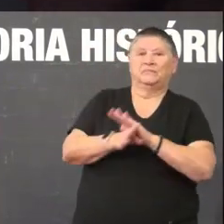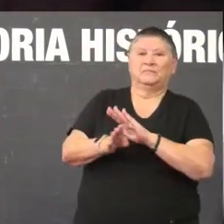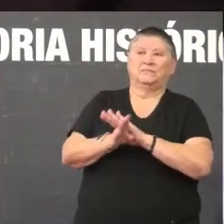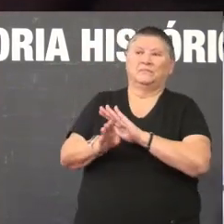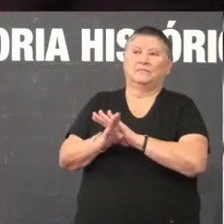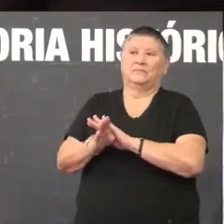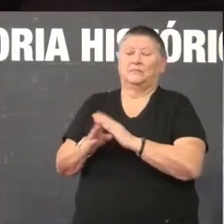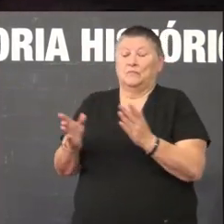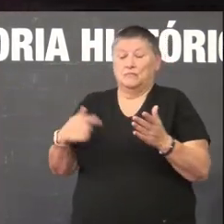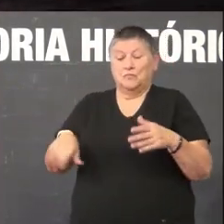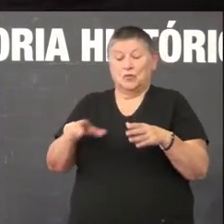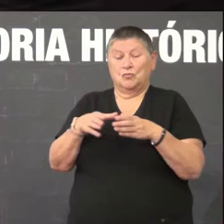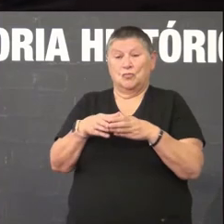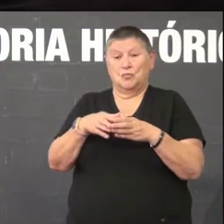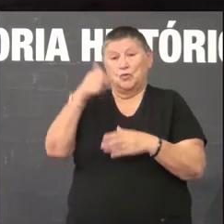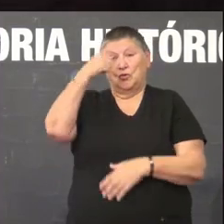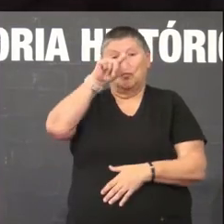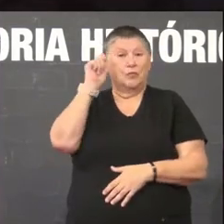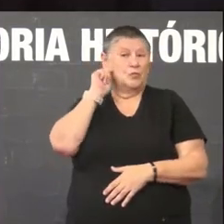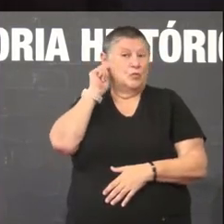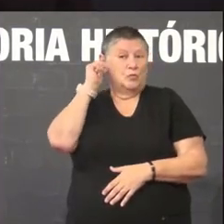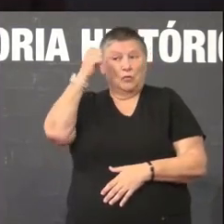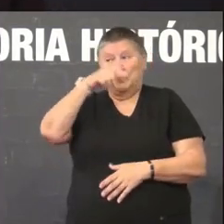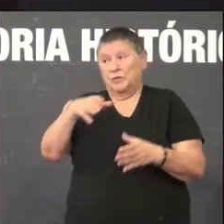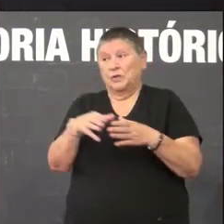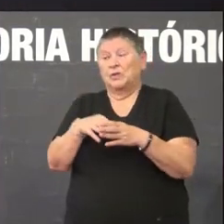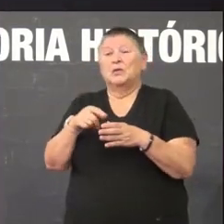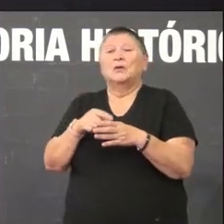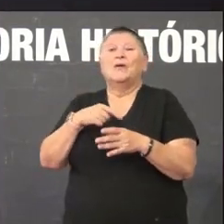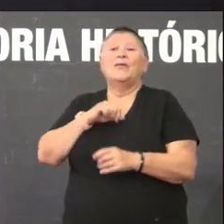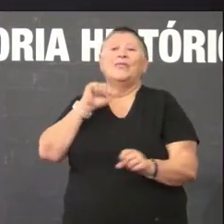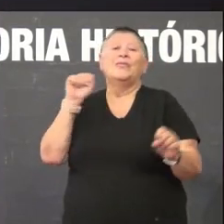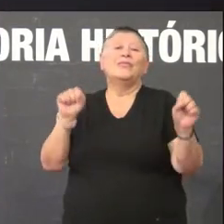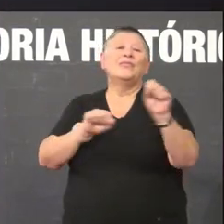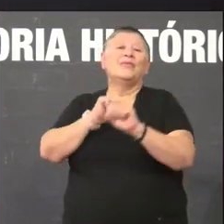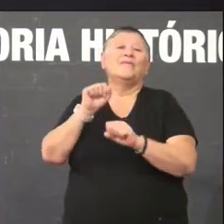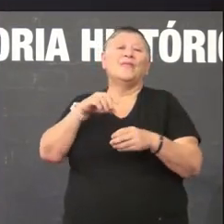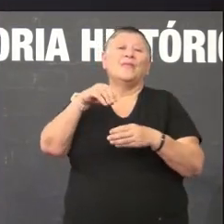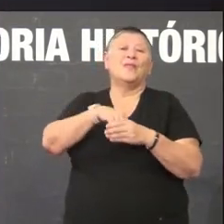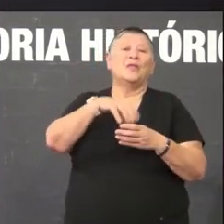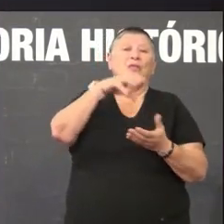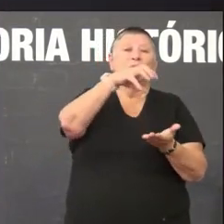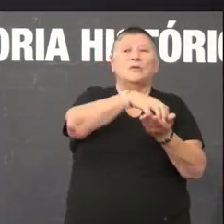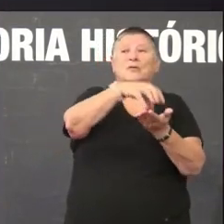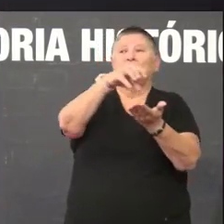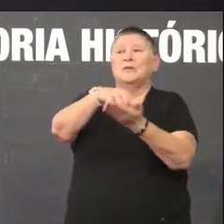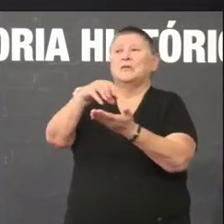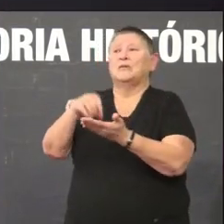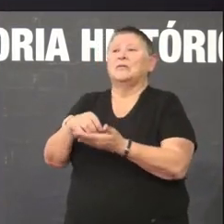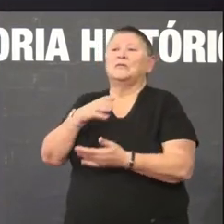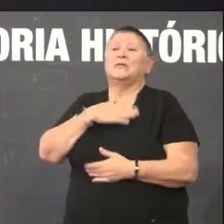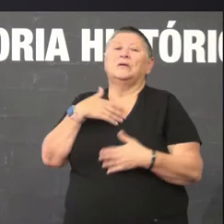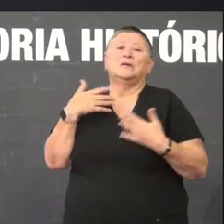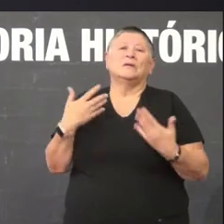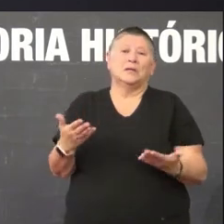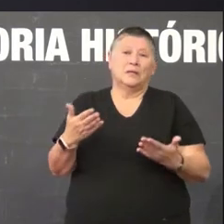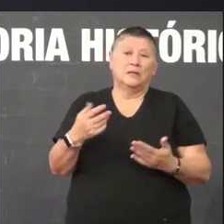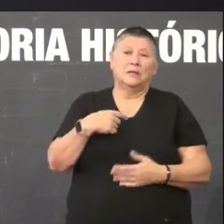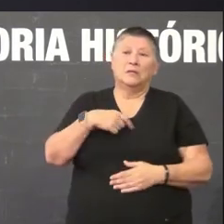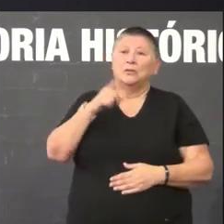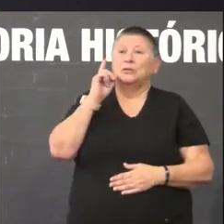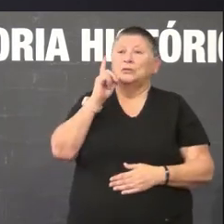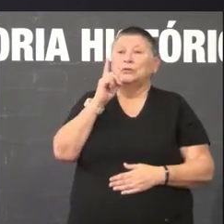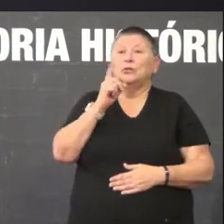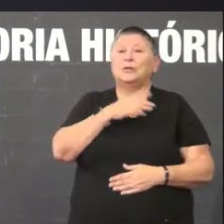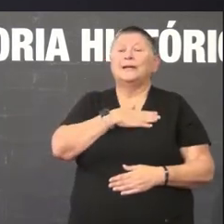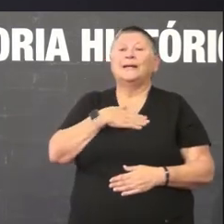de hombres, de mujeres, de hombres y mujeres, dependiendo en cada logia lo que quieran admitir como miembros, que lo único que tratamos